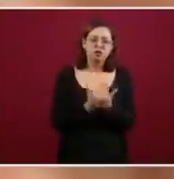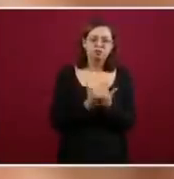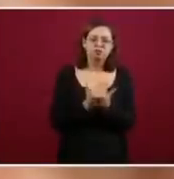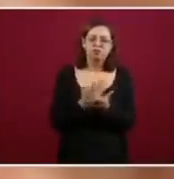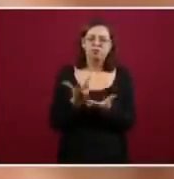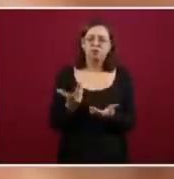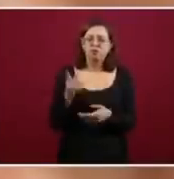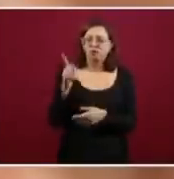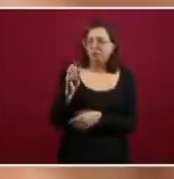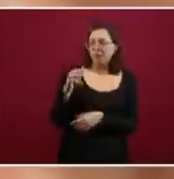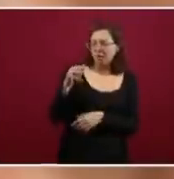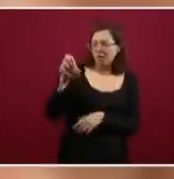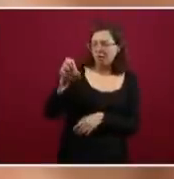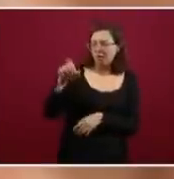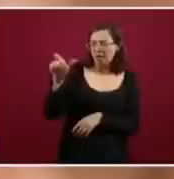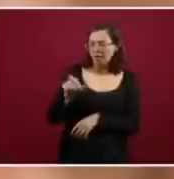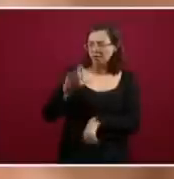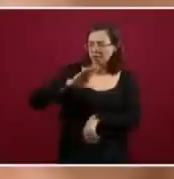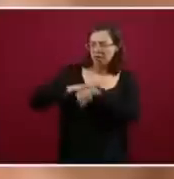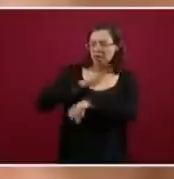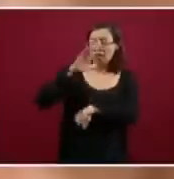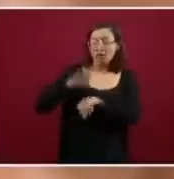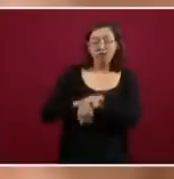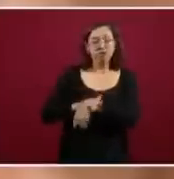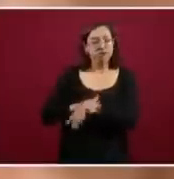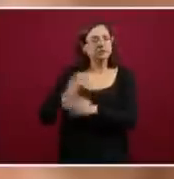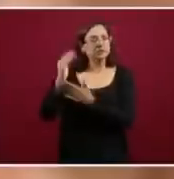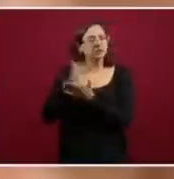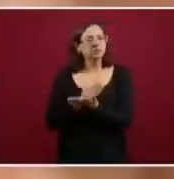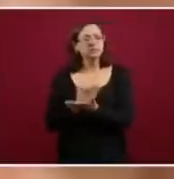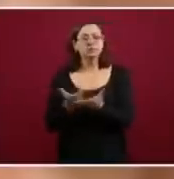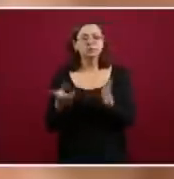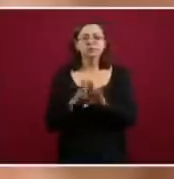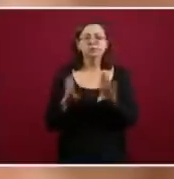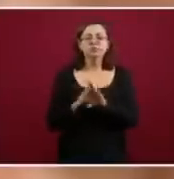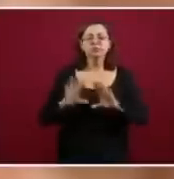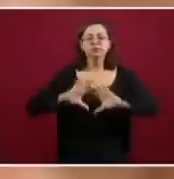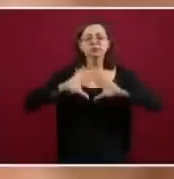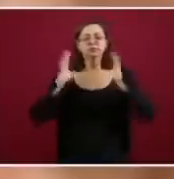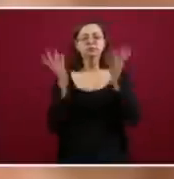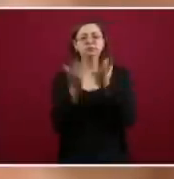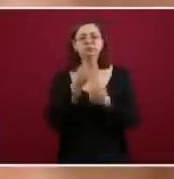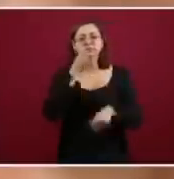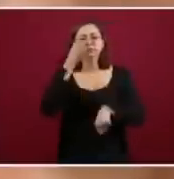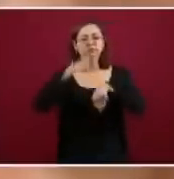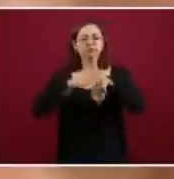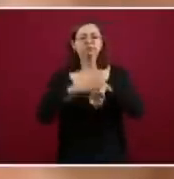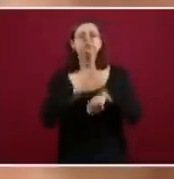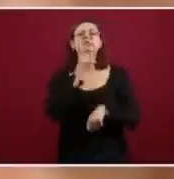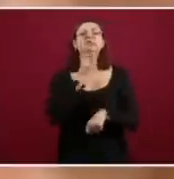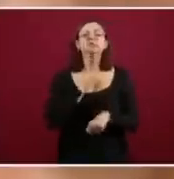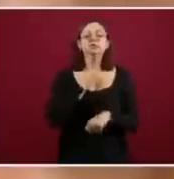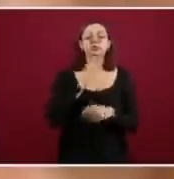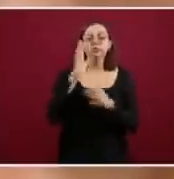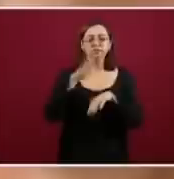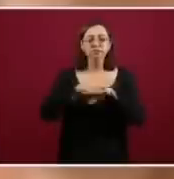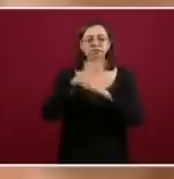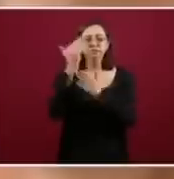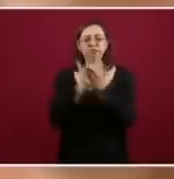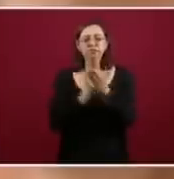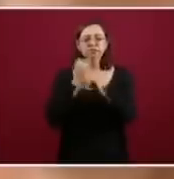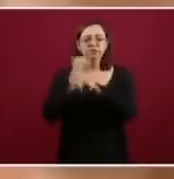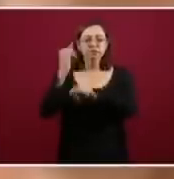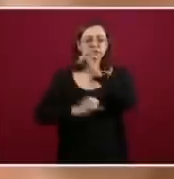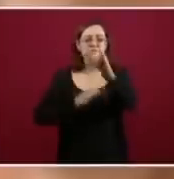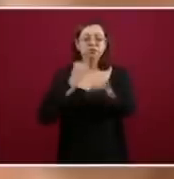calificación de pemex es un panorama sobre todo global y que se habla de una disminución en los precios del petróleo para el próximo año internacional